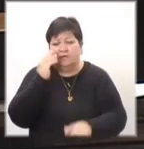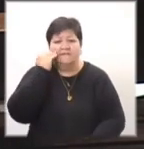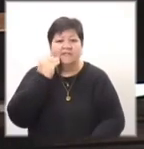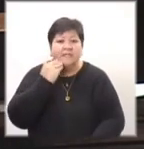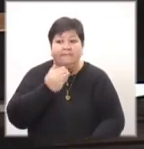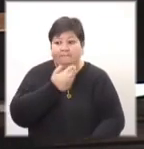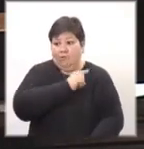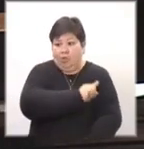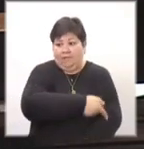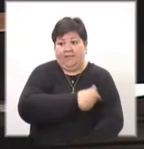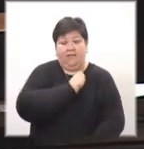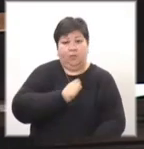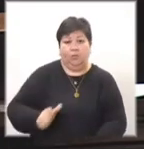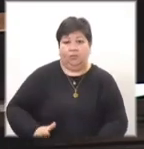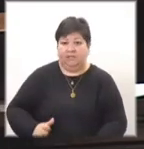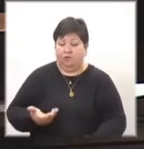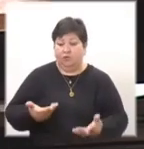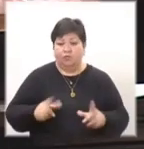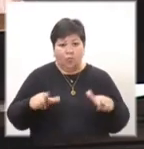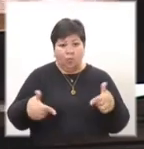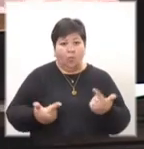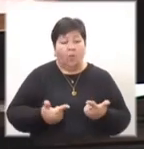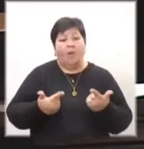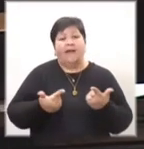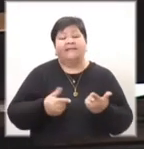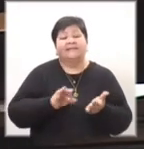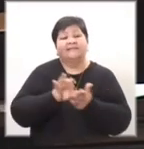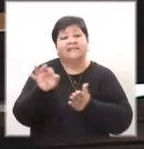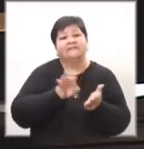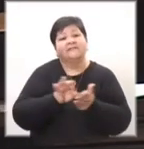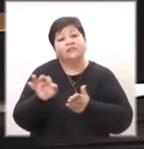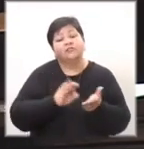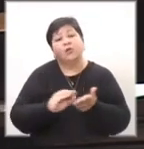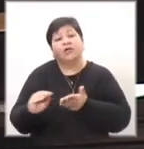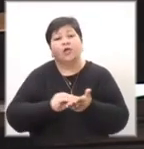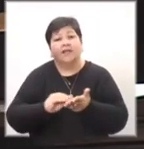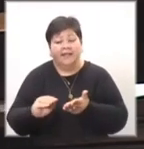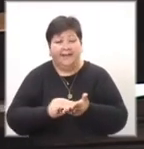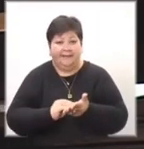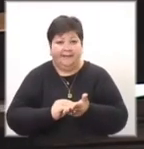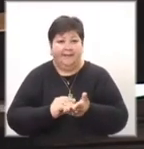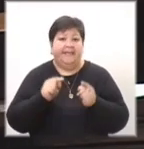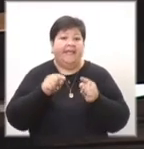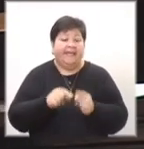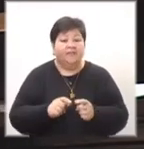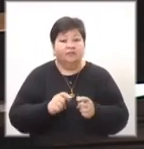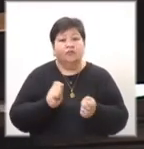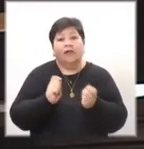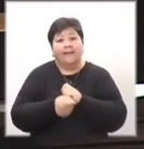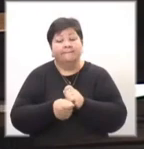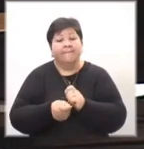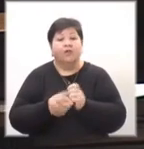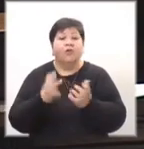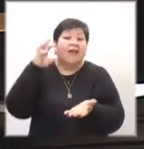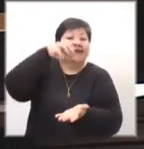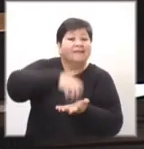con servicios actuariales propios y que esta realidad se modificaría con la agencia reguladora. Realmente quisiéramos creer